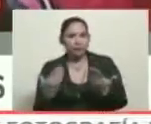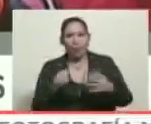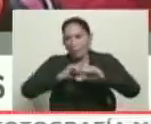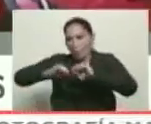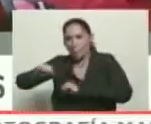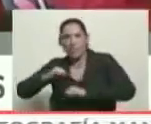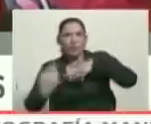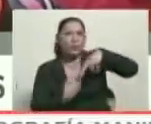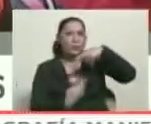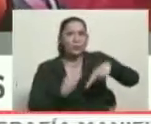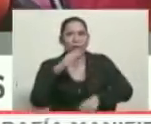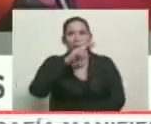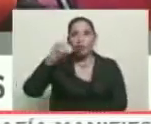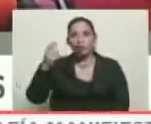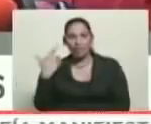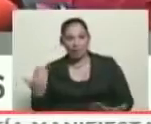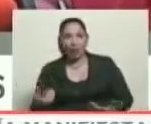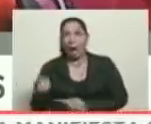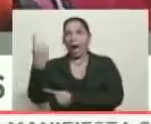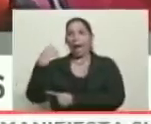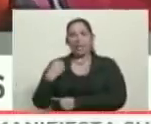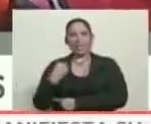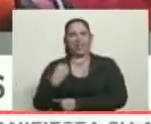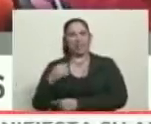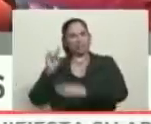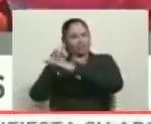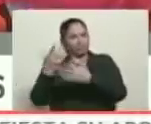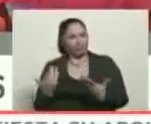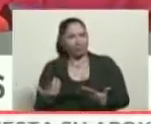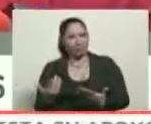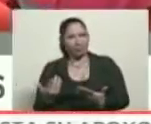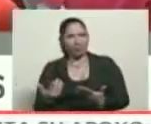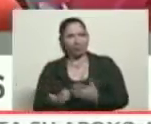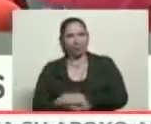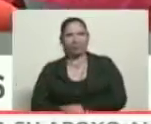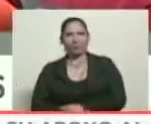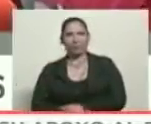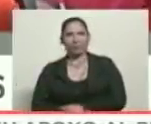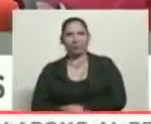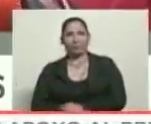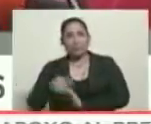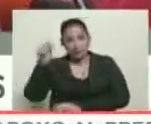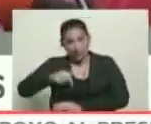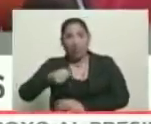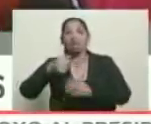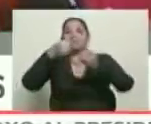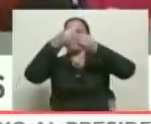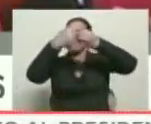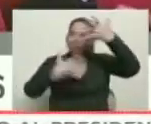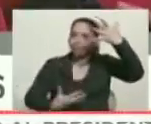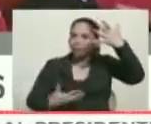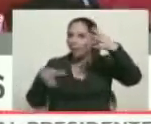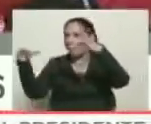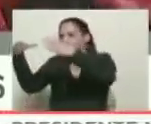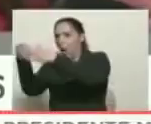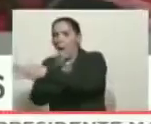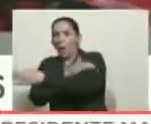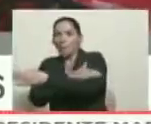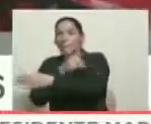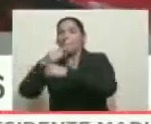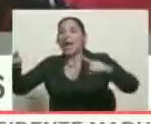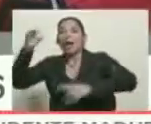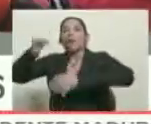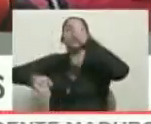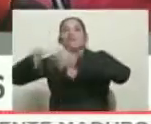bolivariano revolucionario 200 y sale ayer como que va a traicionar. Son los argumentos, son las excusas que dan ellos para